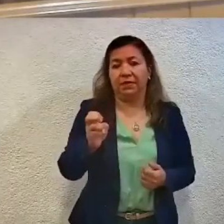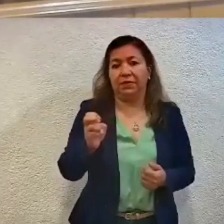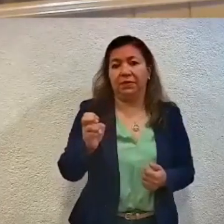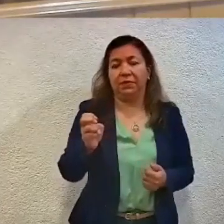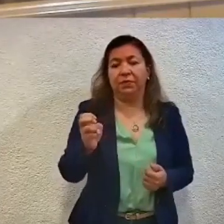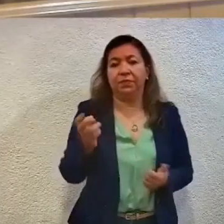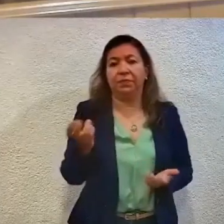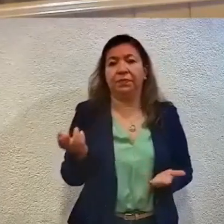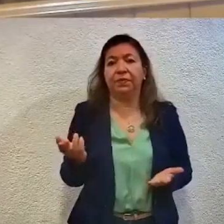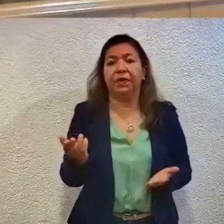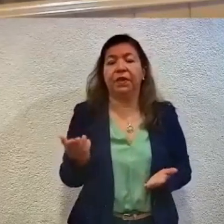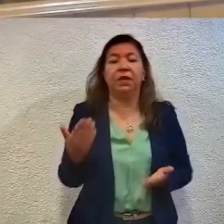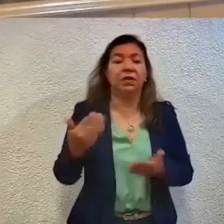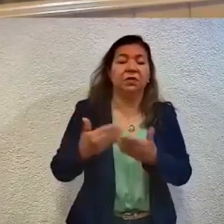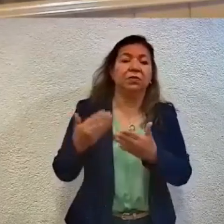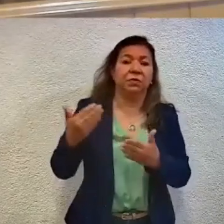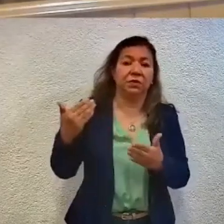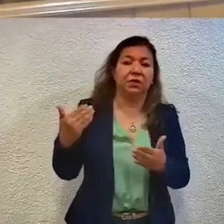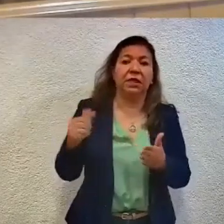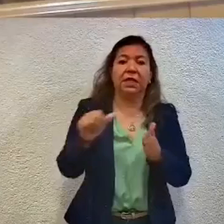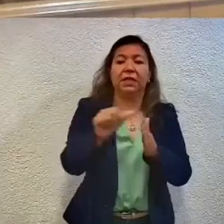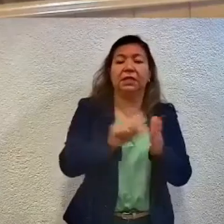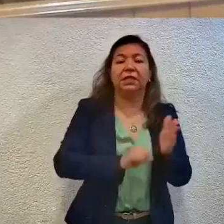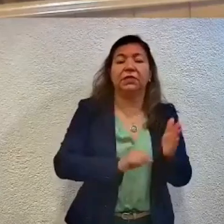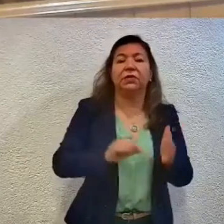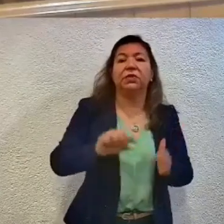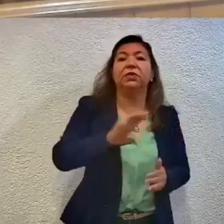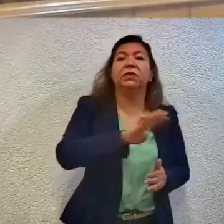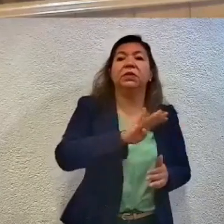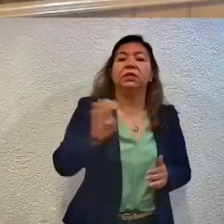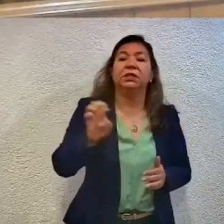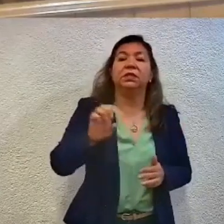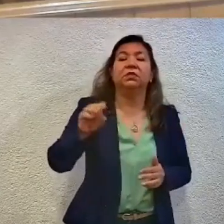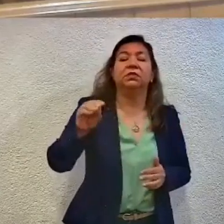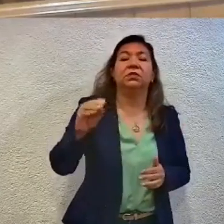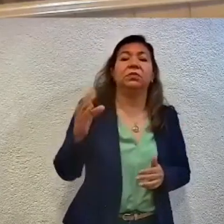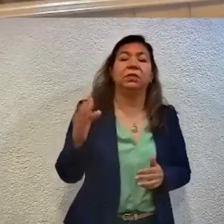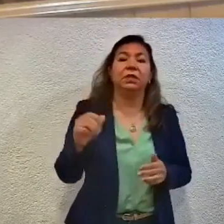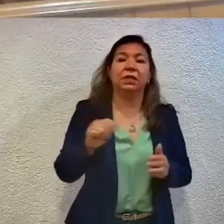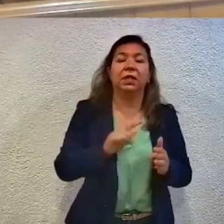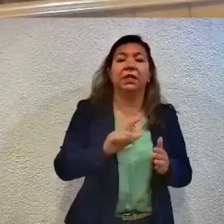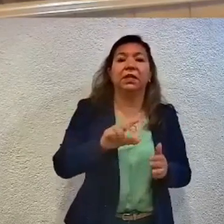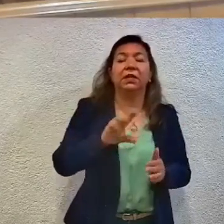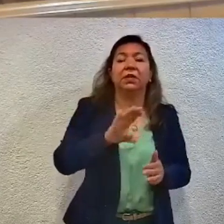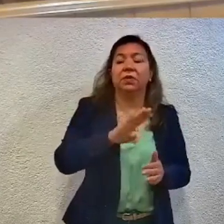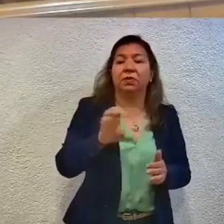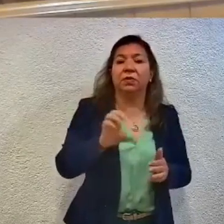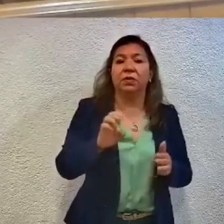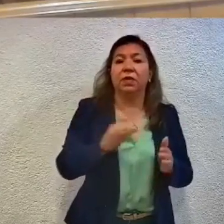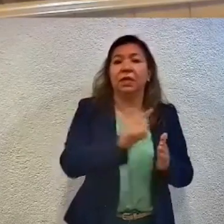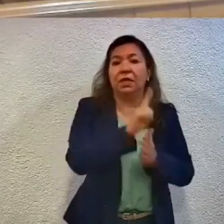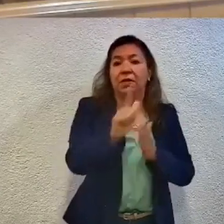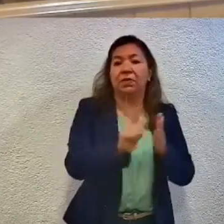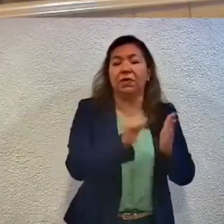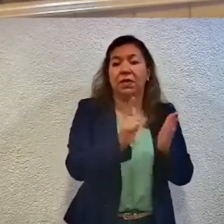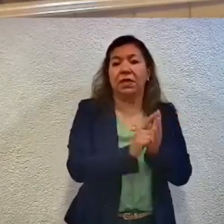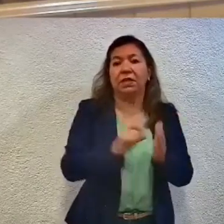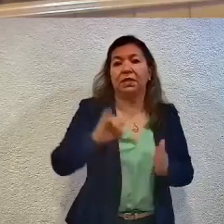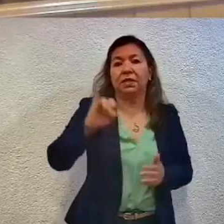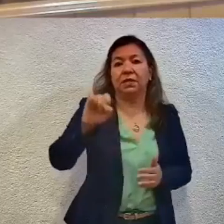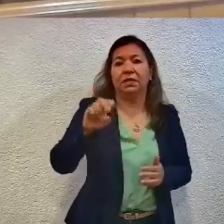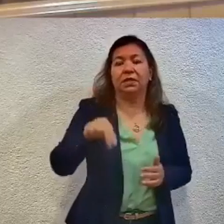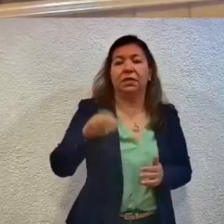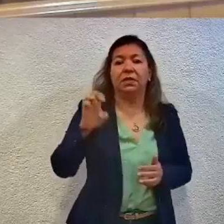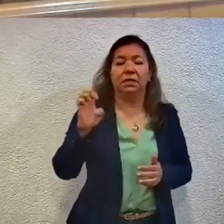planteados. Esto porque de conformidad con lo previsto en los artículos 390 y 391 de la Ley Electoral, un